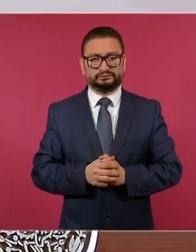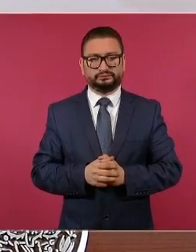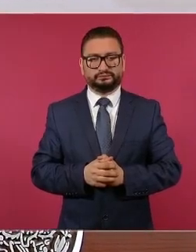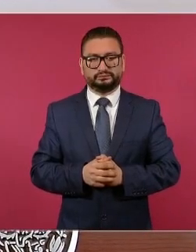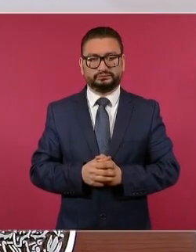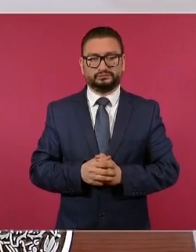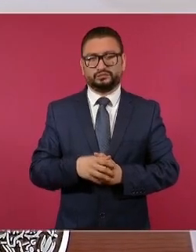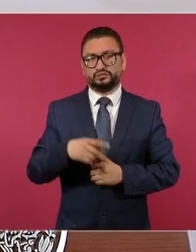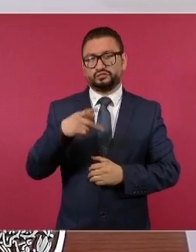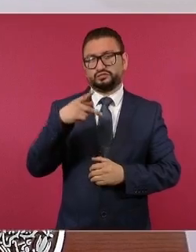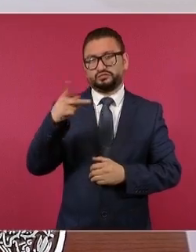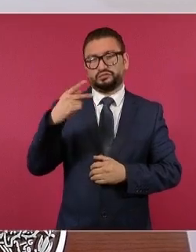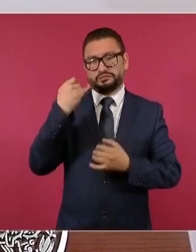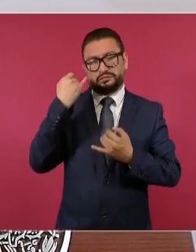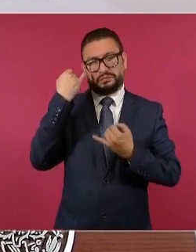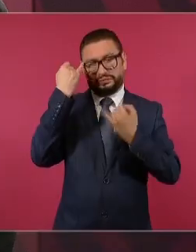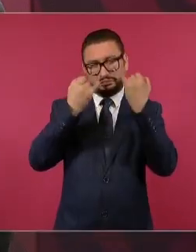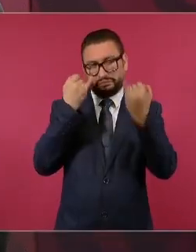voladas